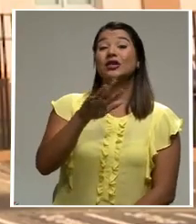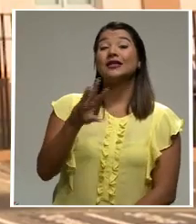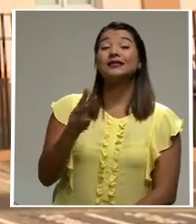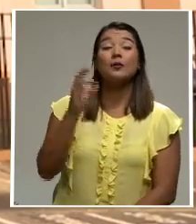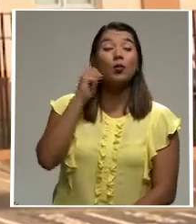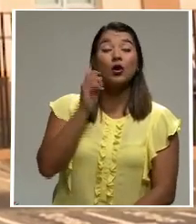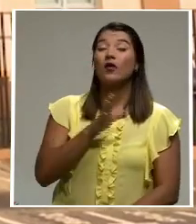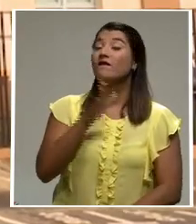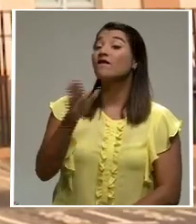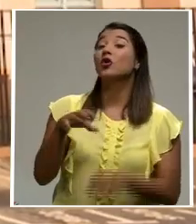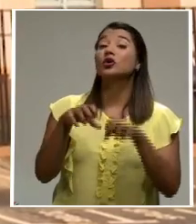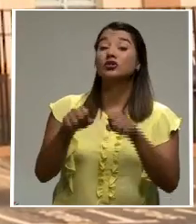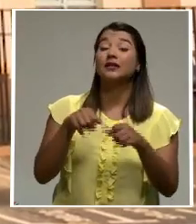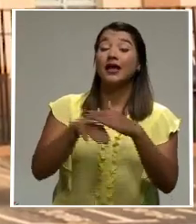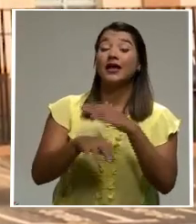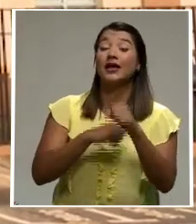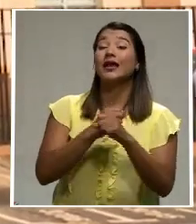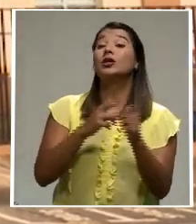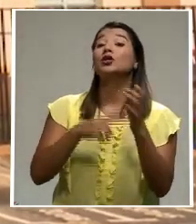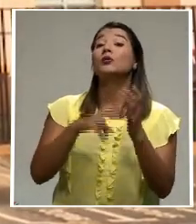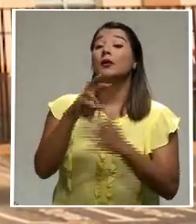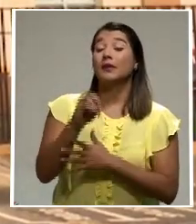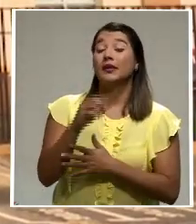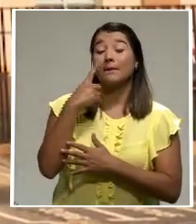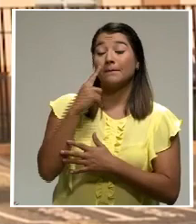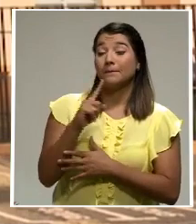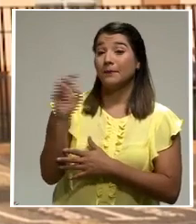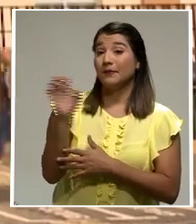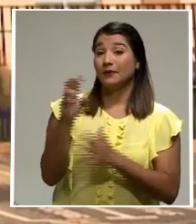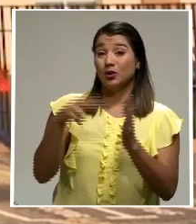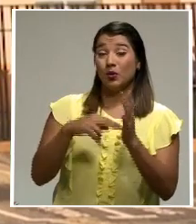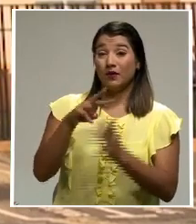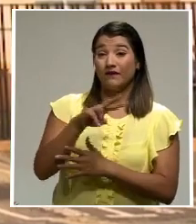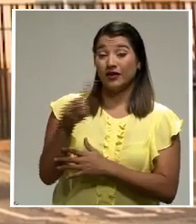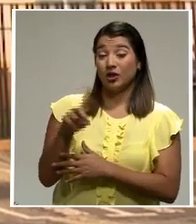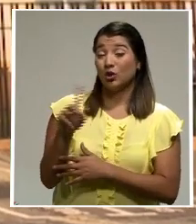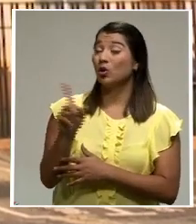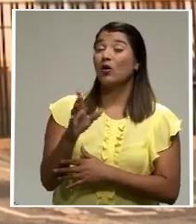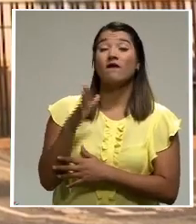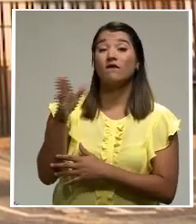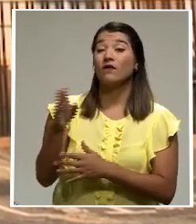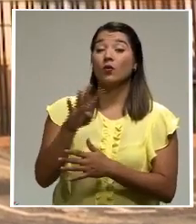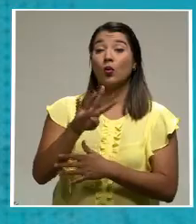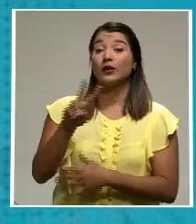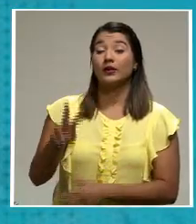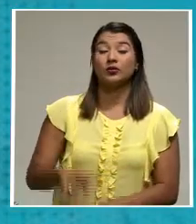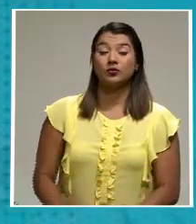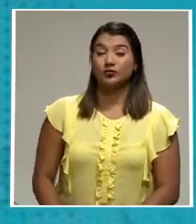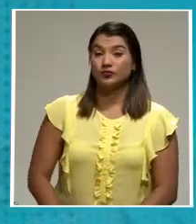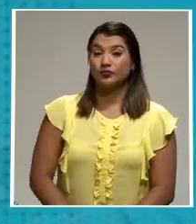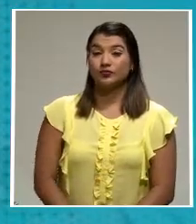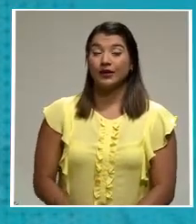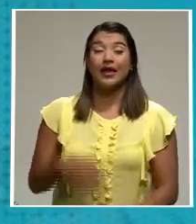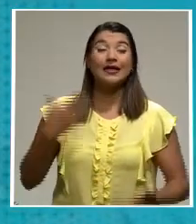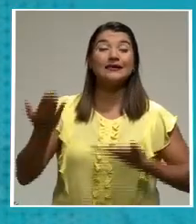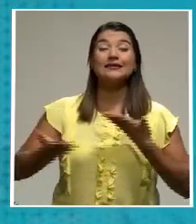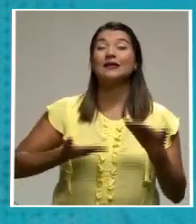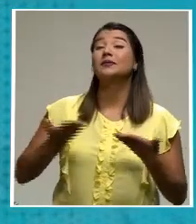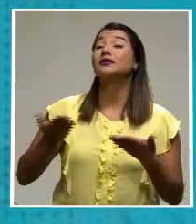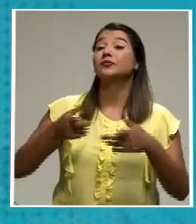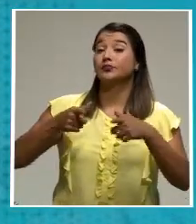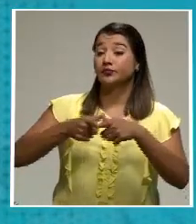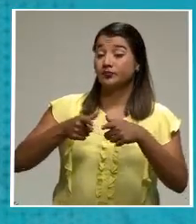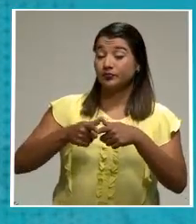cita en el 2020 y para enero del 2021 no se presentaron 42. El servicio de ginecología hace